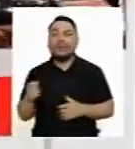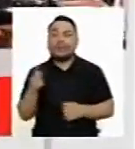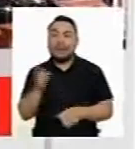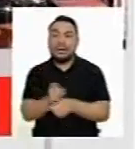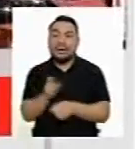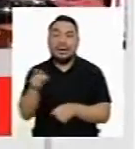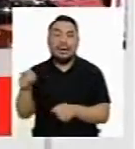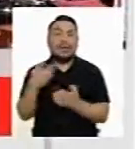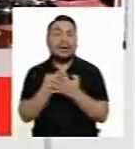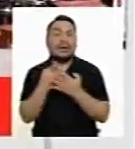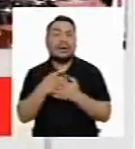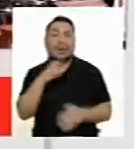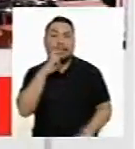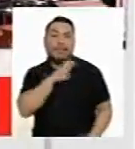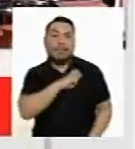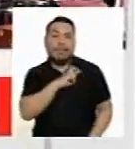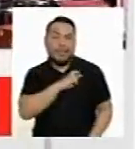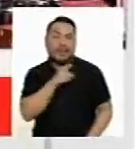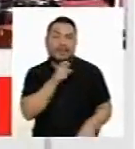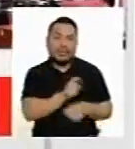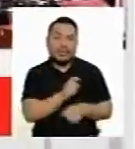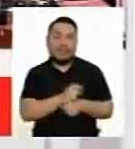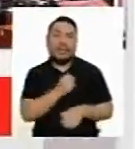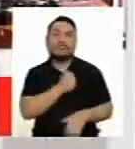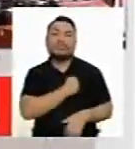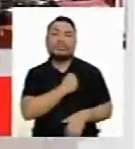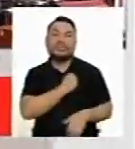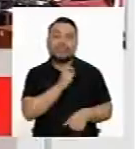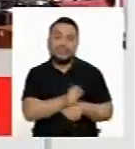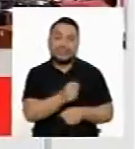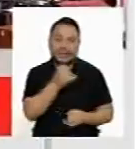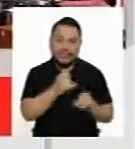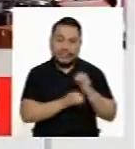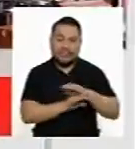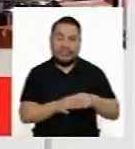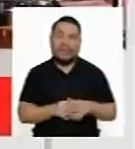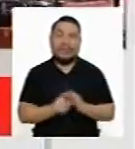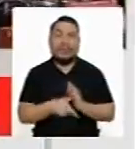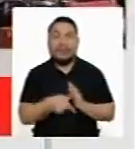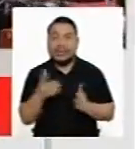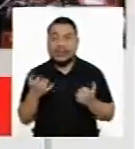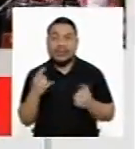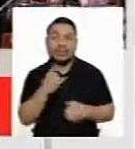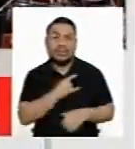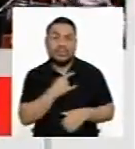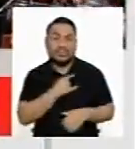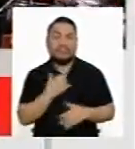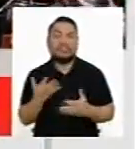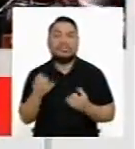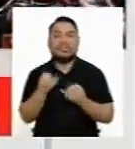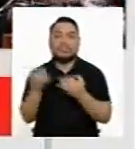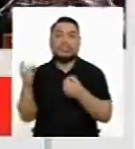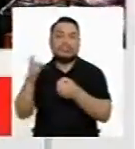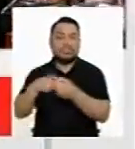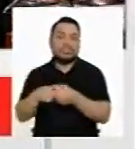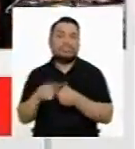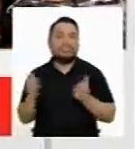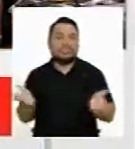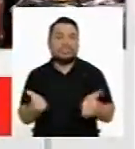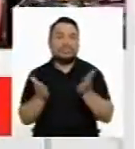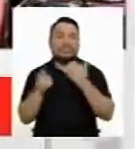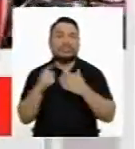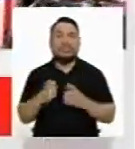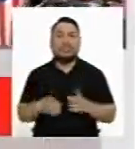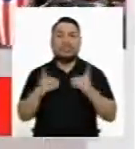secundaria, tienen también educación superior técnico productiva, y ahora también universidad, y ahora con singular éxito, y lo que promovemos hoy en día es